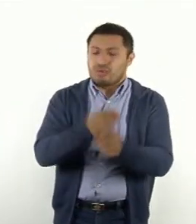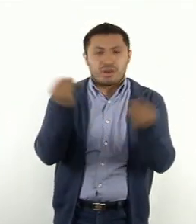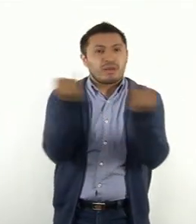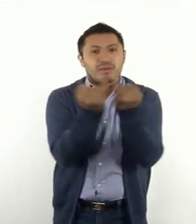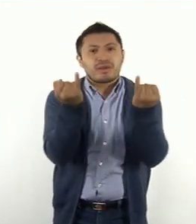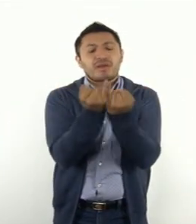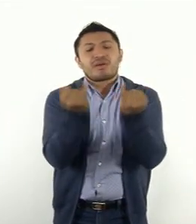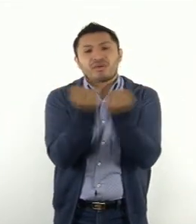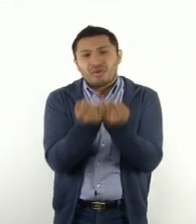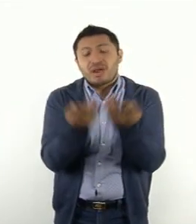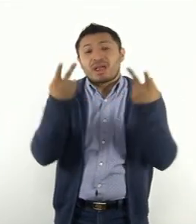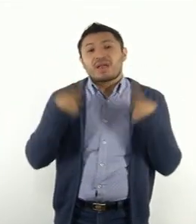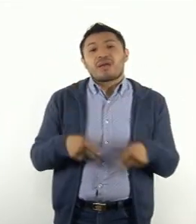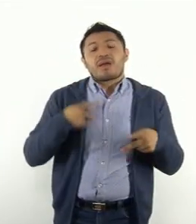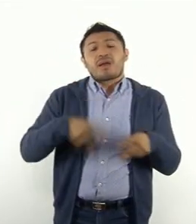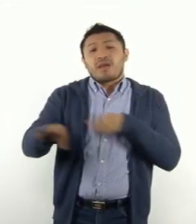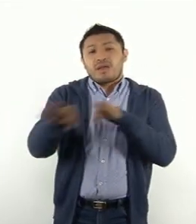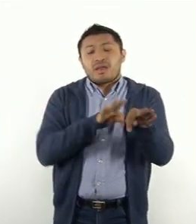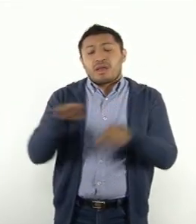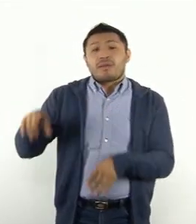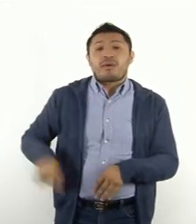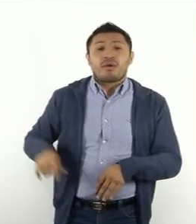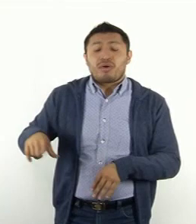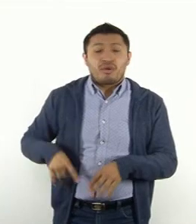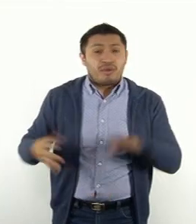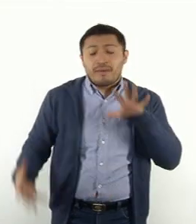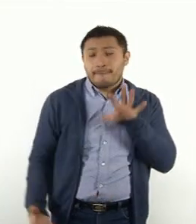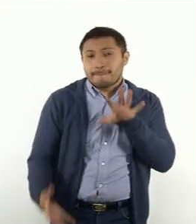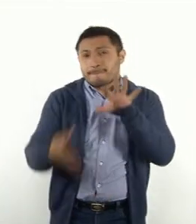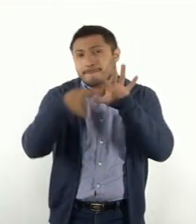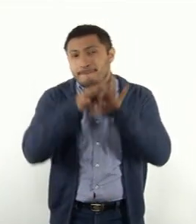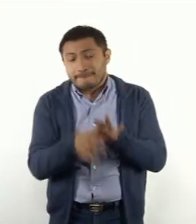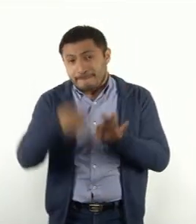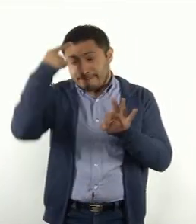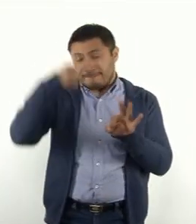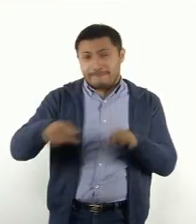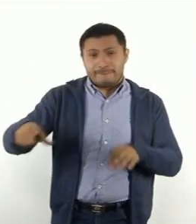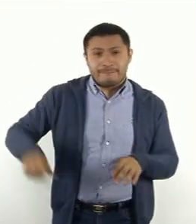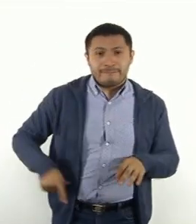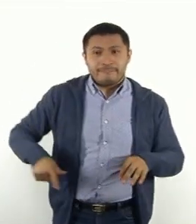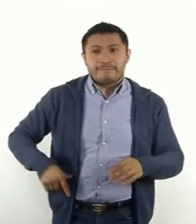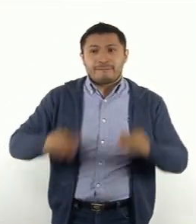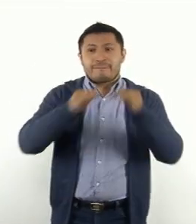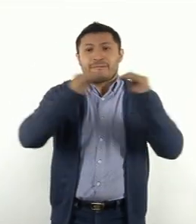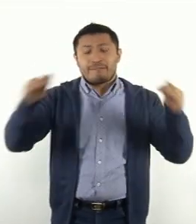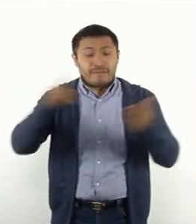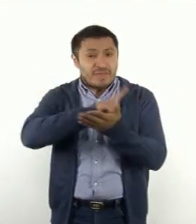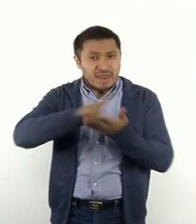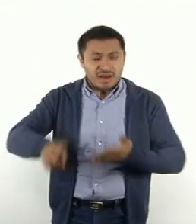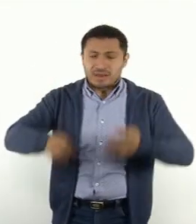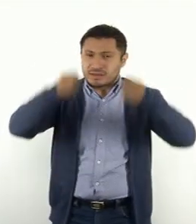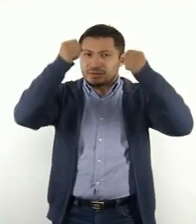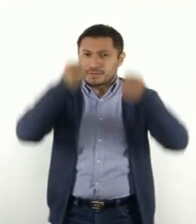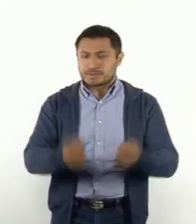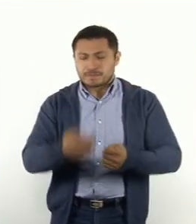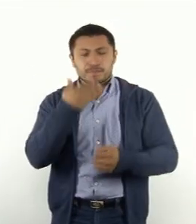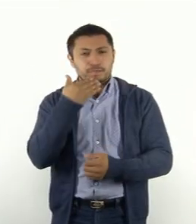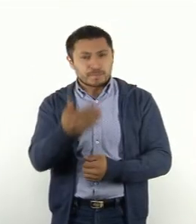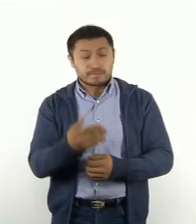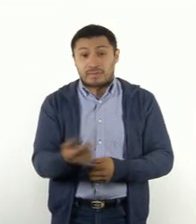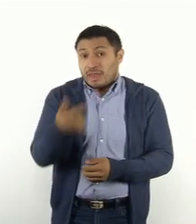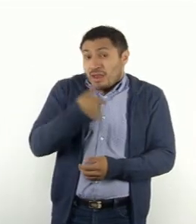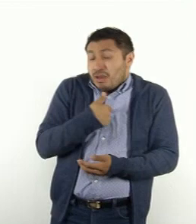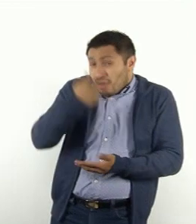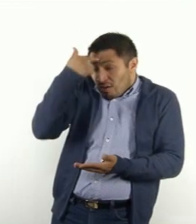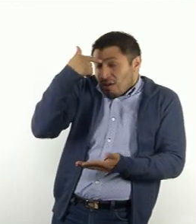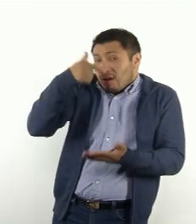quienes integran el gobierno, de la construcción de un Estado de Derecho sólido y fuerte. Considero que